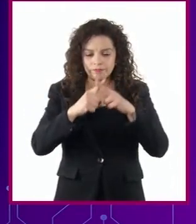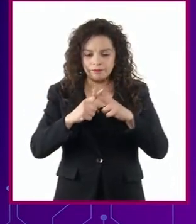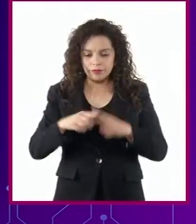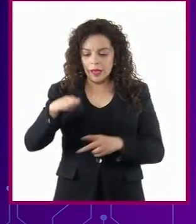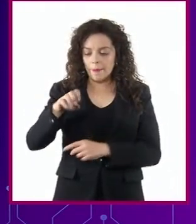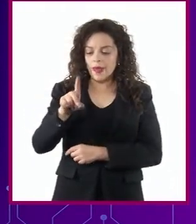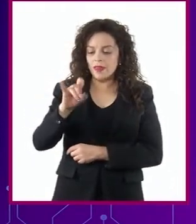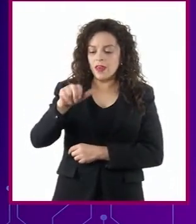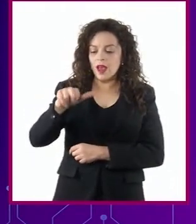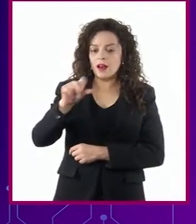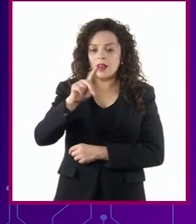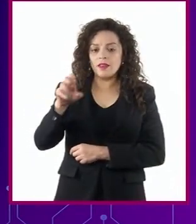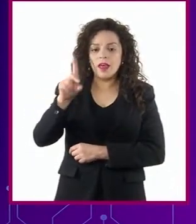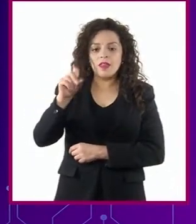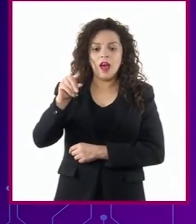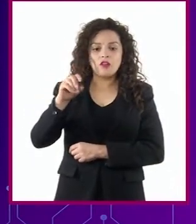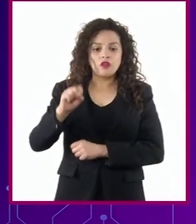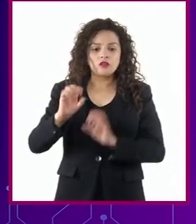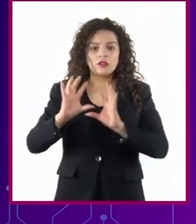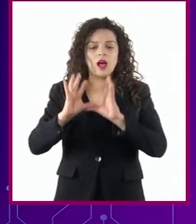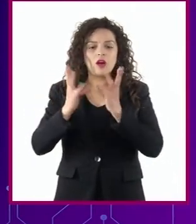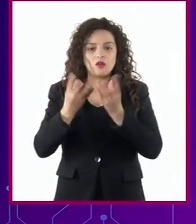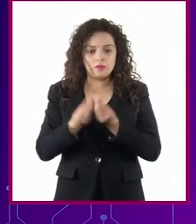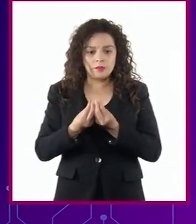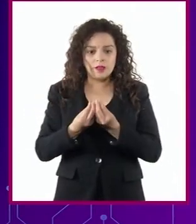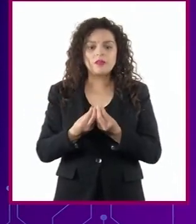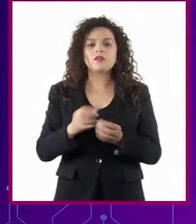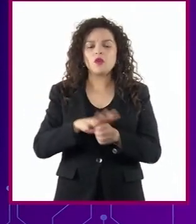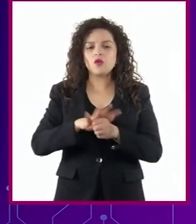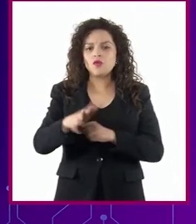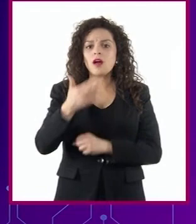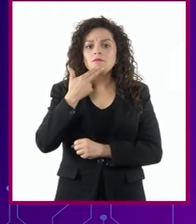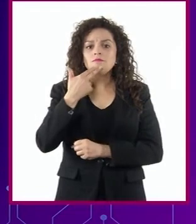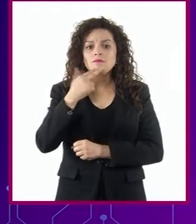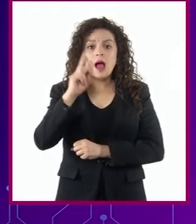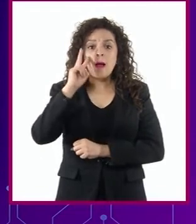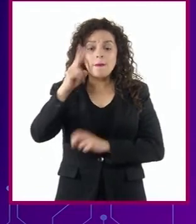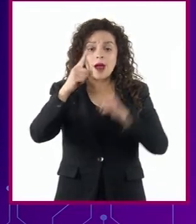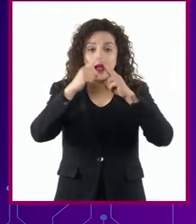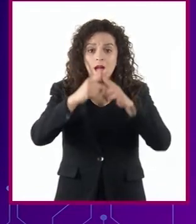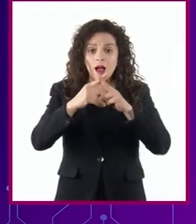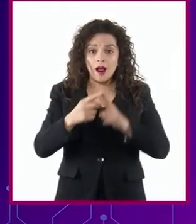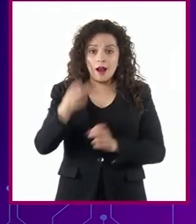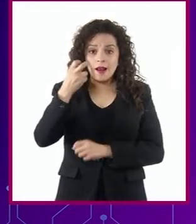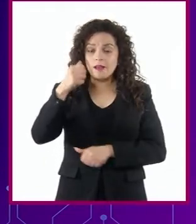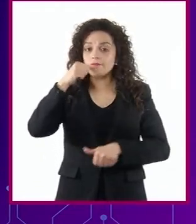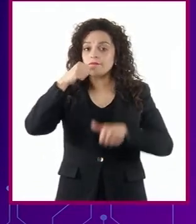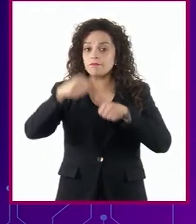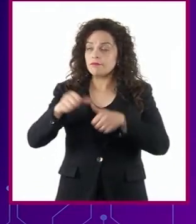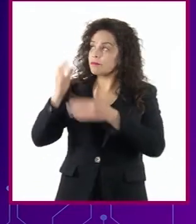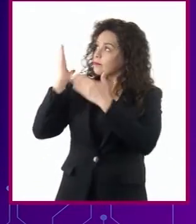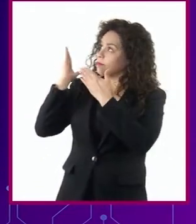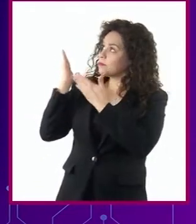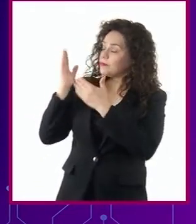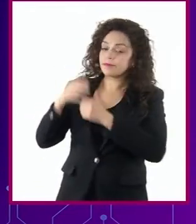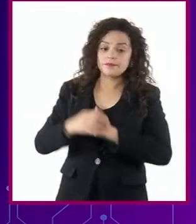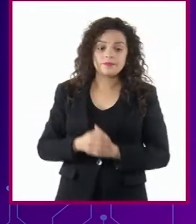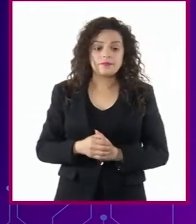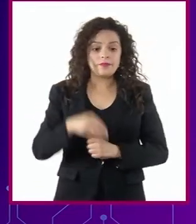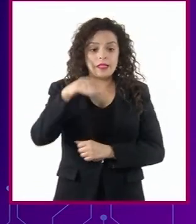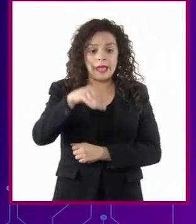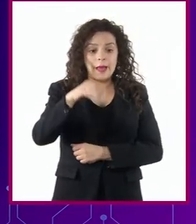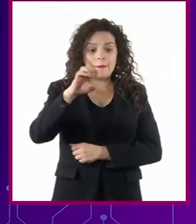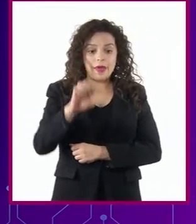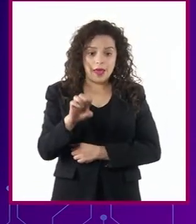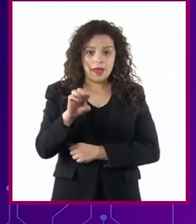datos agrupados, que dice: mediana es igual al límite inferior del intervalo donde se ubica la mediana, 30